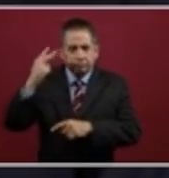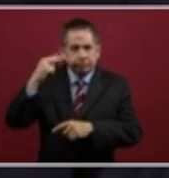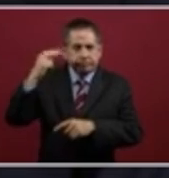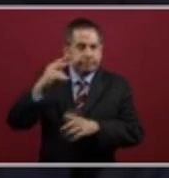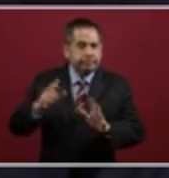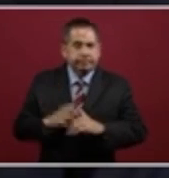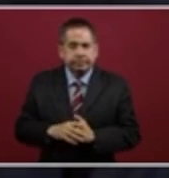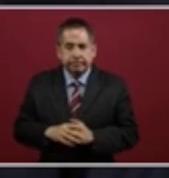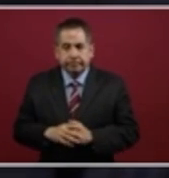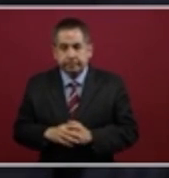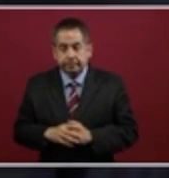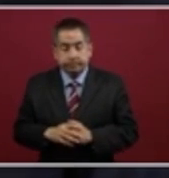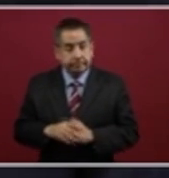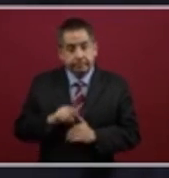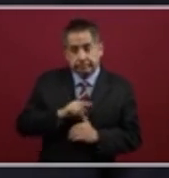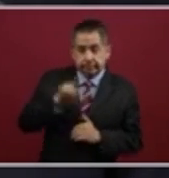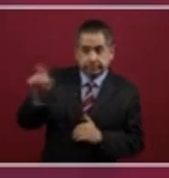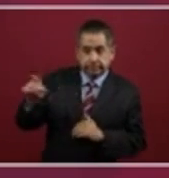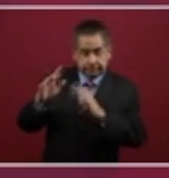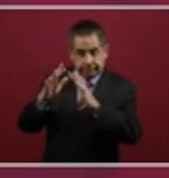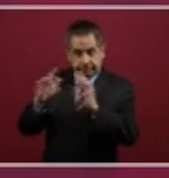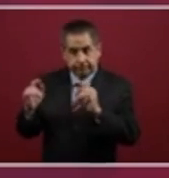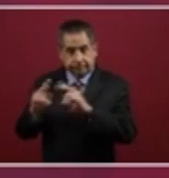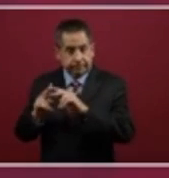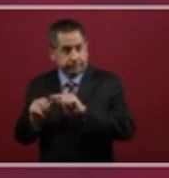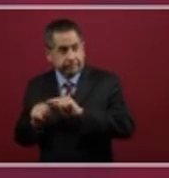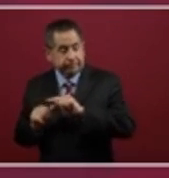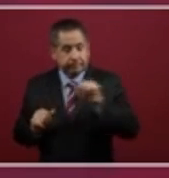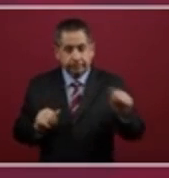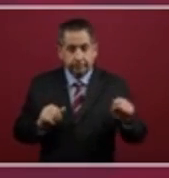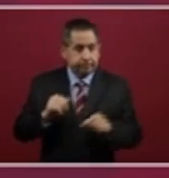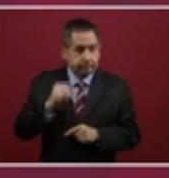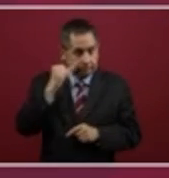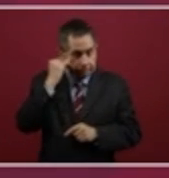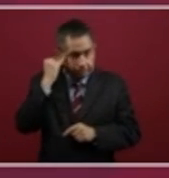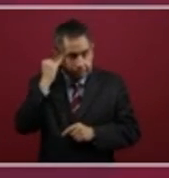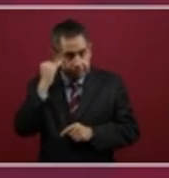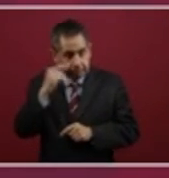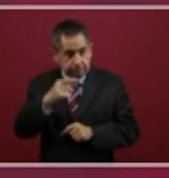Desde París hasta Japón.